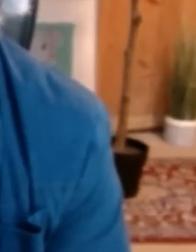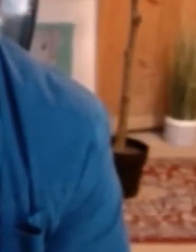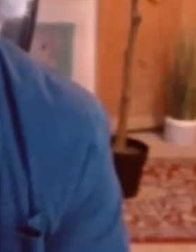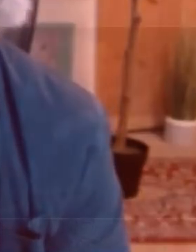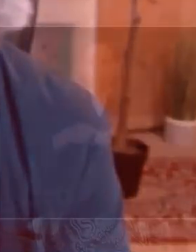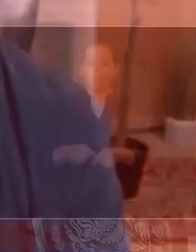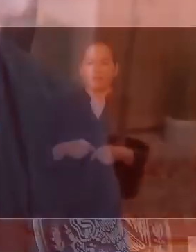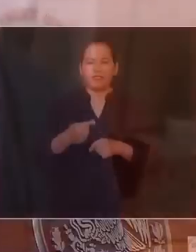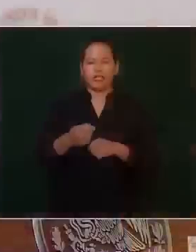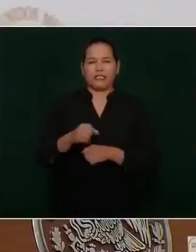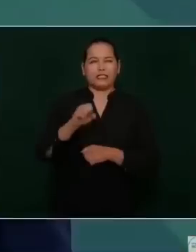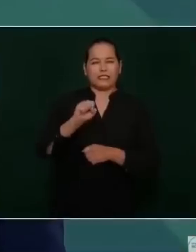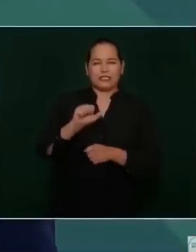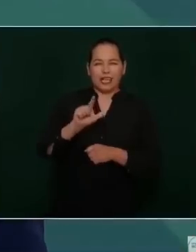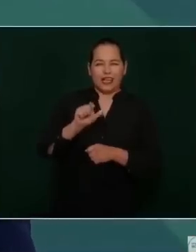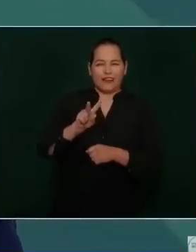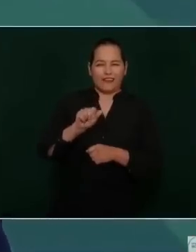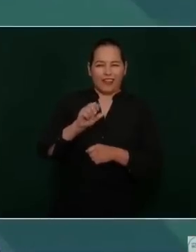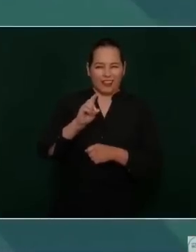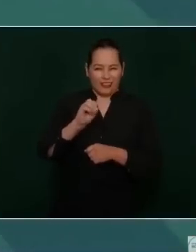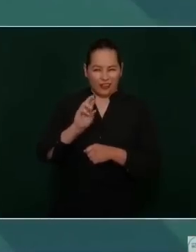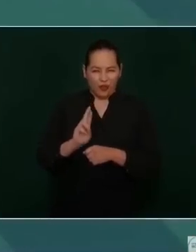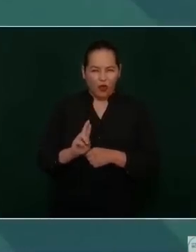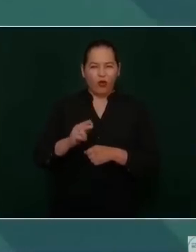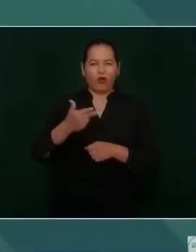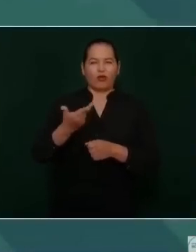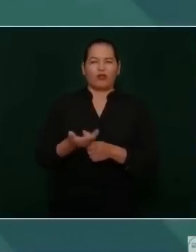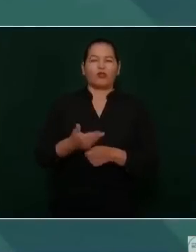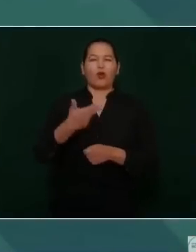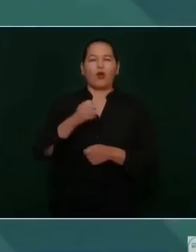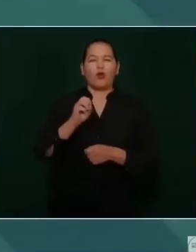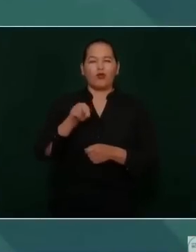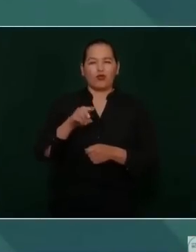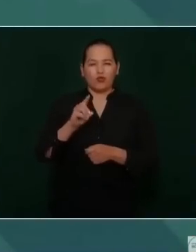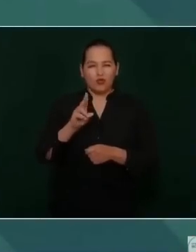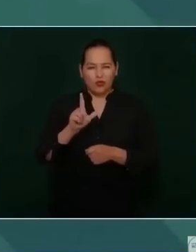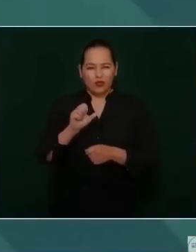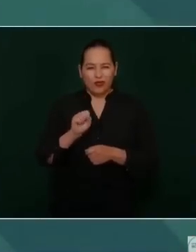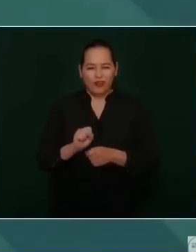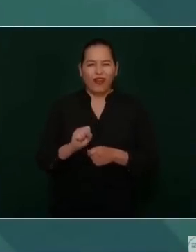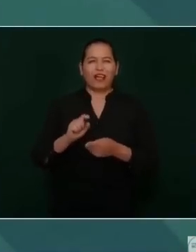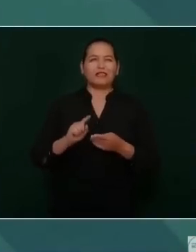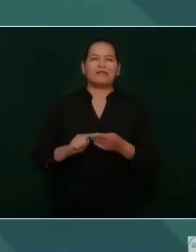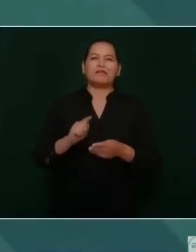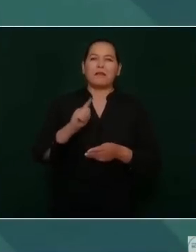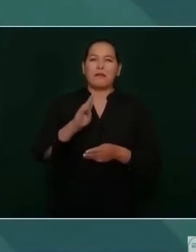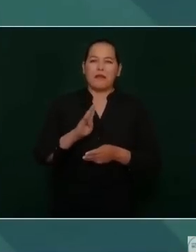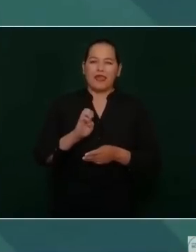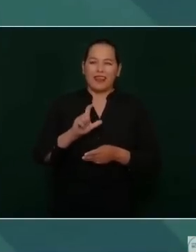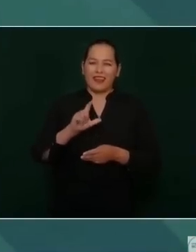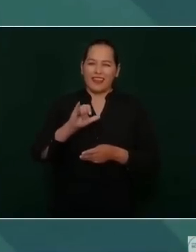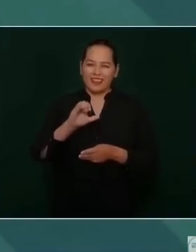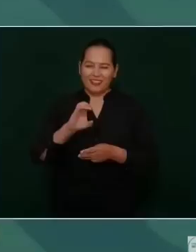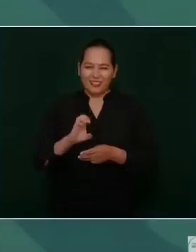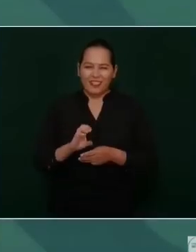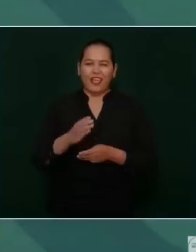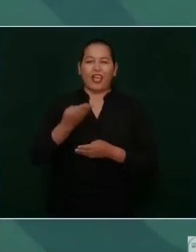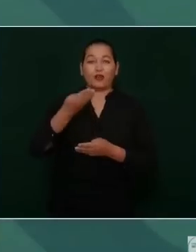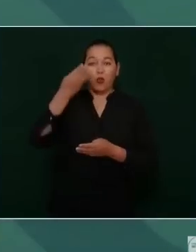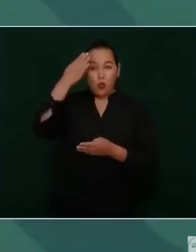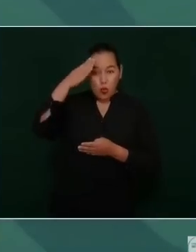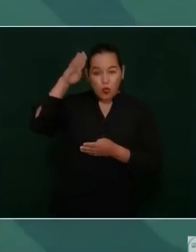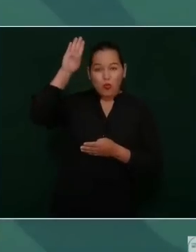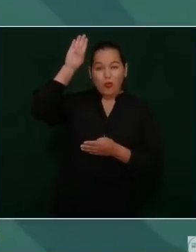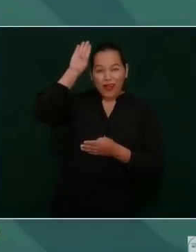plantea para hablar precisamente de cómo van a estar defendiendo pues a México,